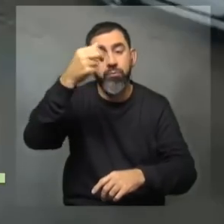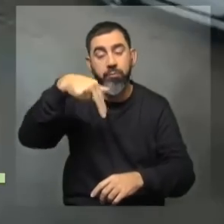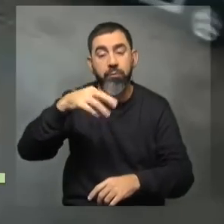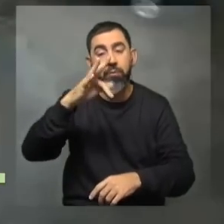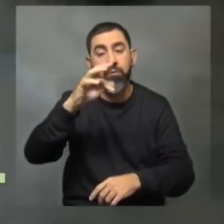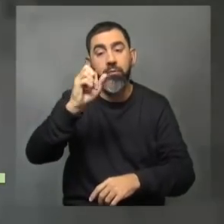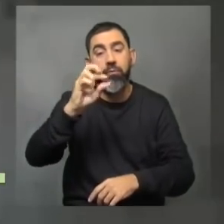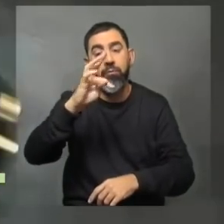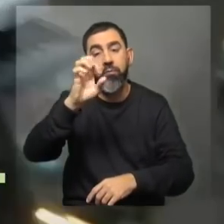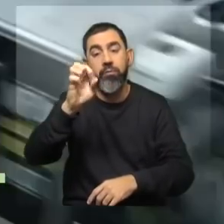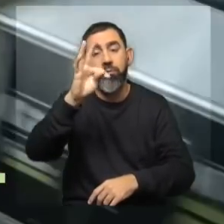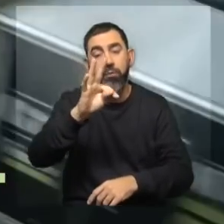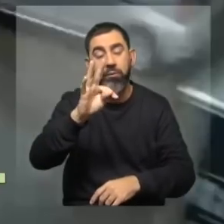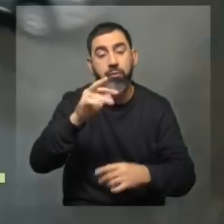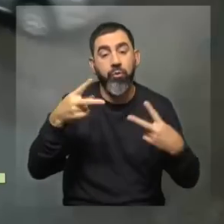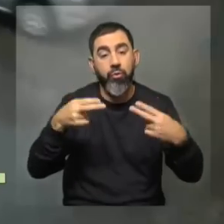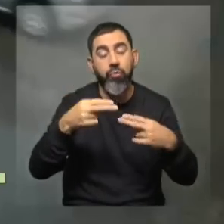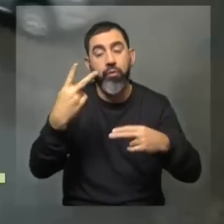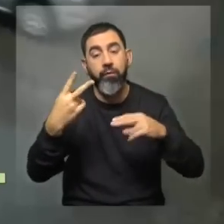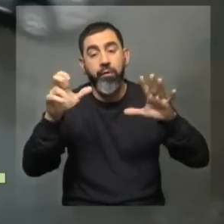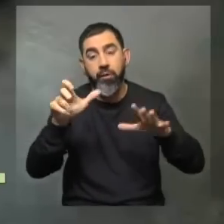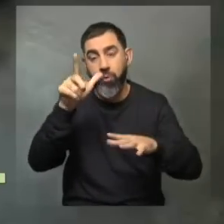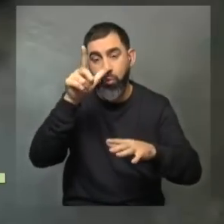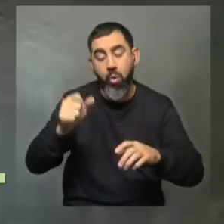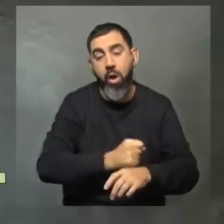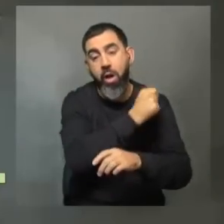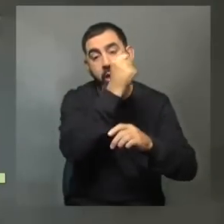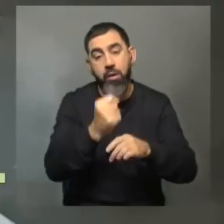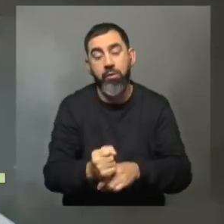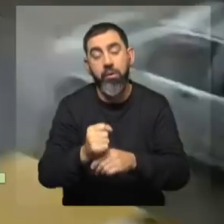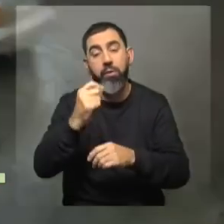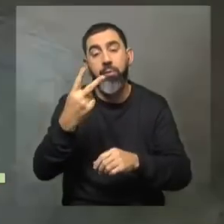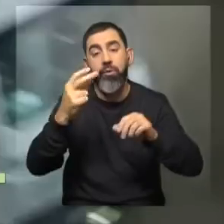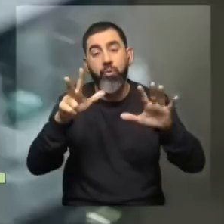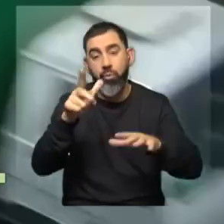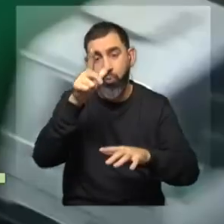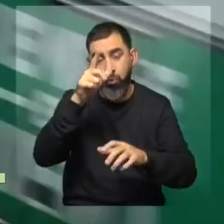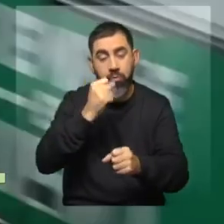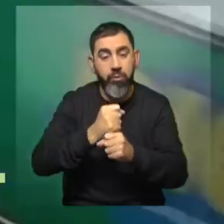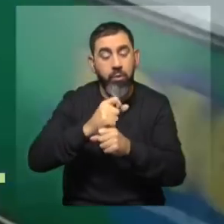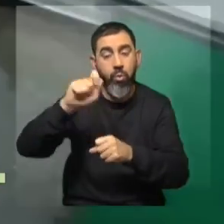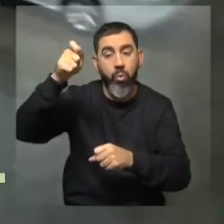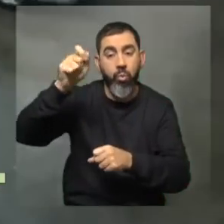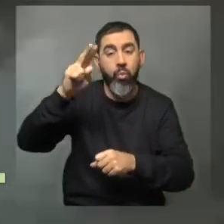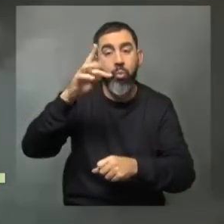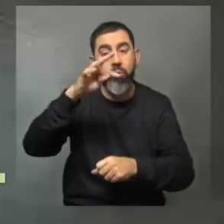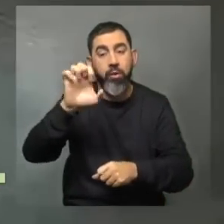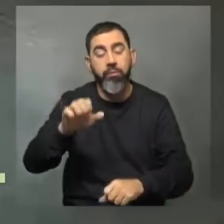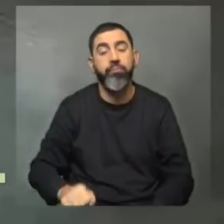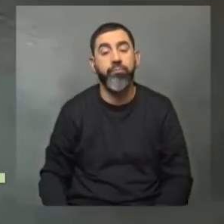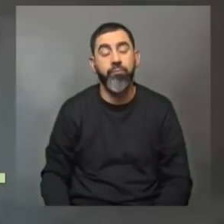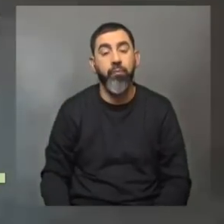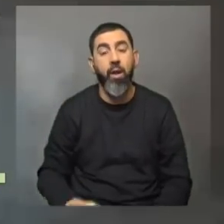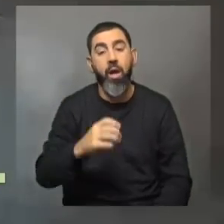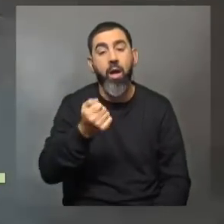fortet cortado desde el 26 de julio y se extenderá hasta el 28 por tareas de ute en la zona Francisco